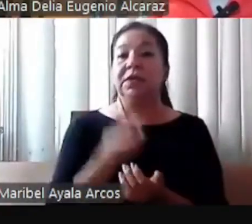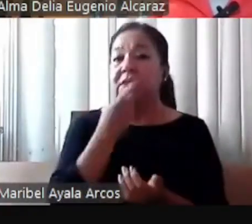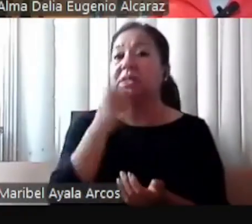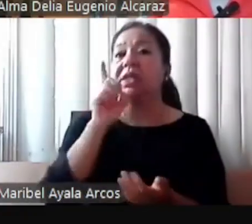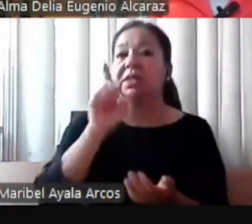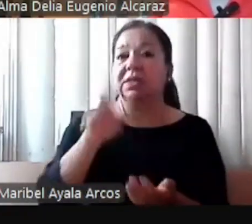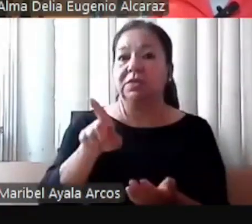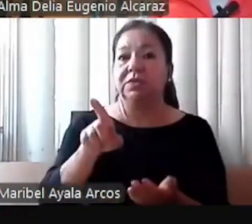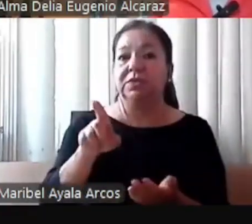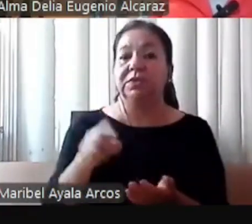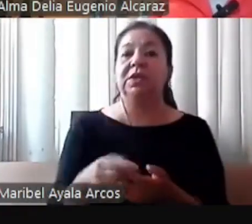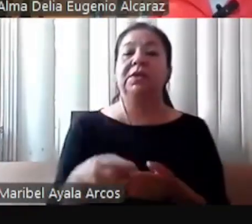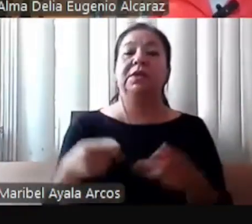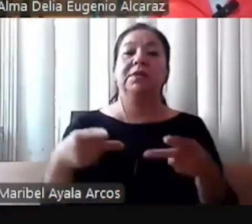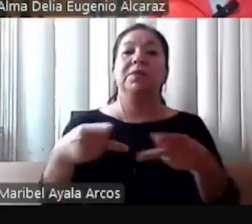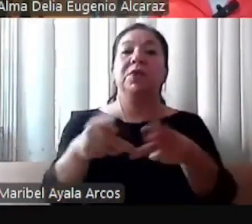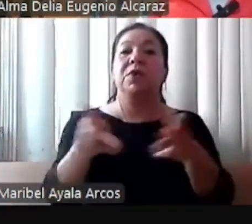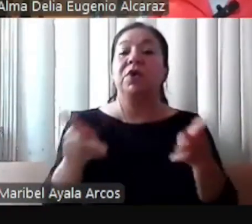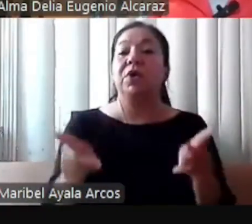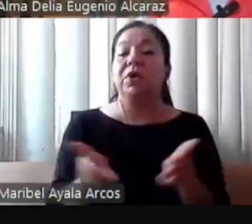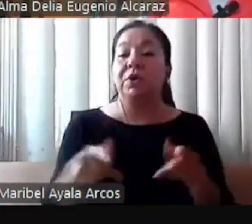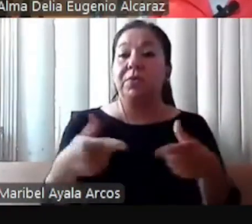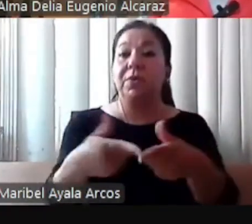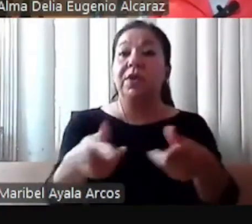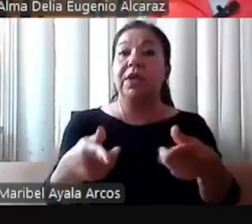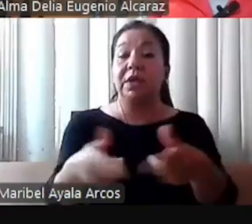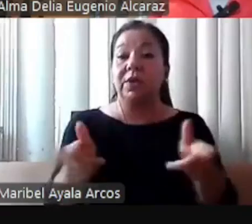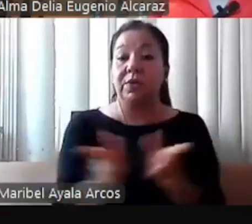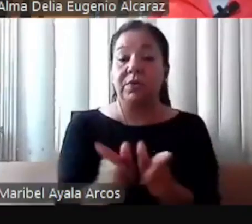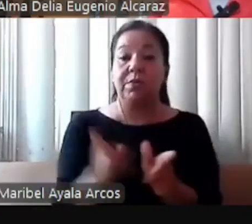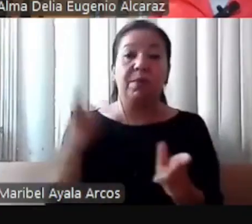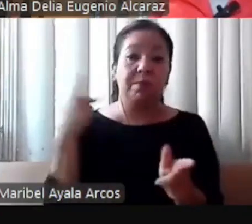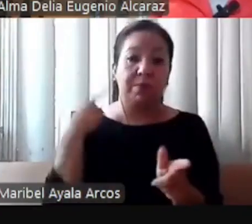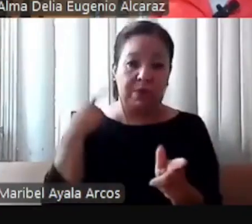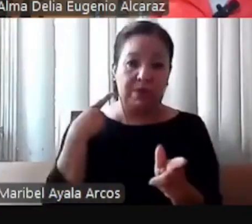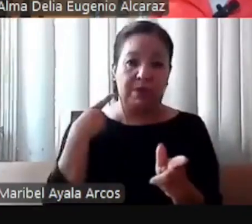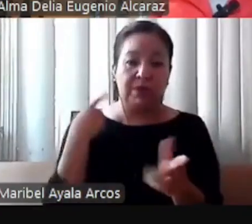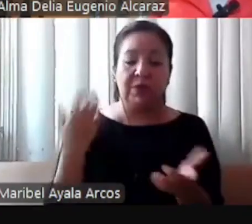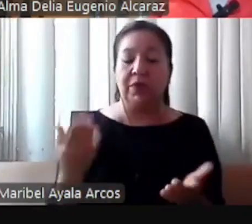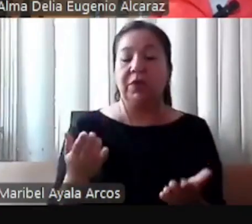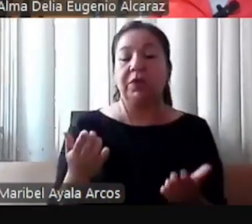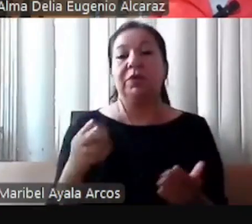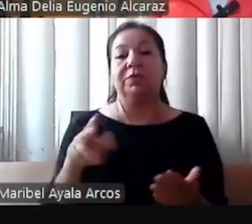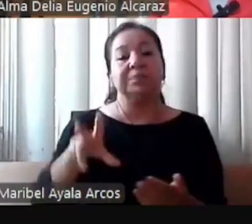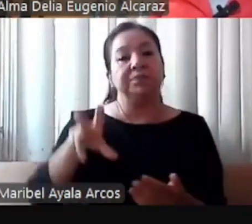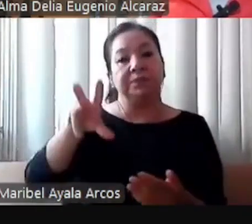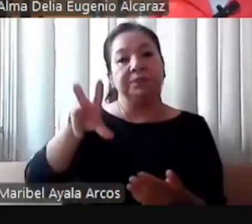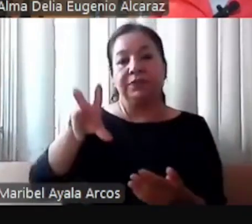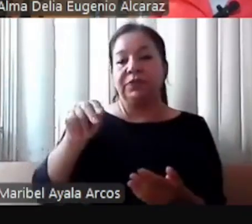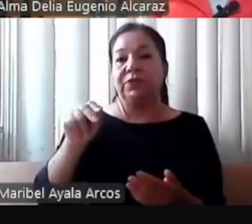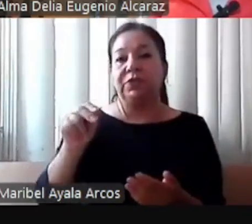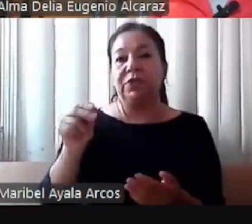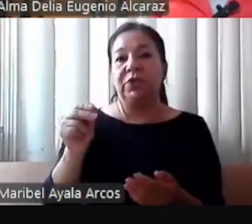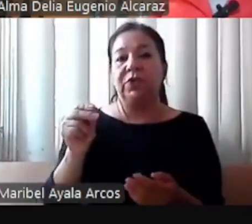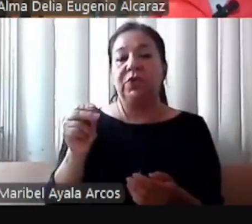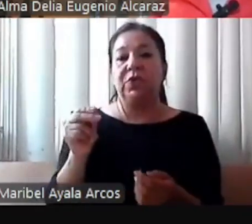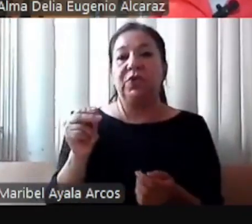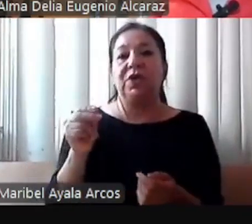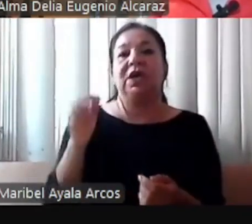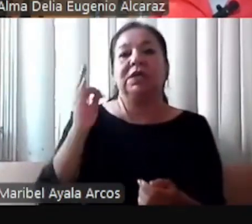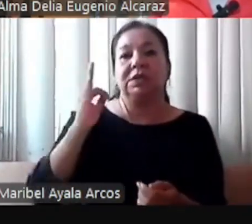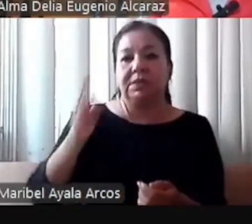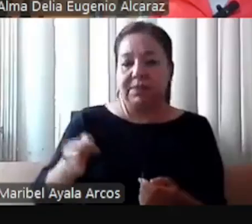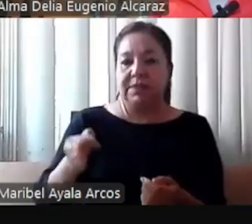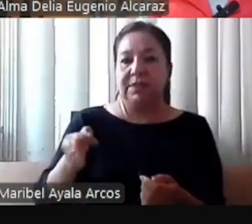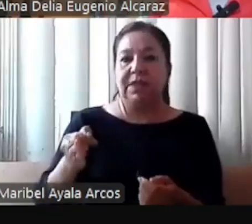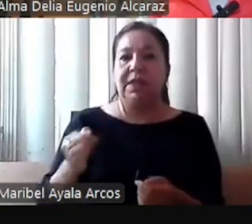políticos por la militancia de los mismos o por cualquier otro tercero implicado, motivo por el cual no puede tenerse por actualizada la infracción, puesto que para la